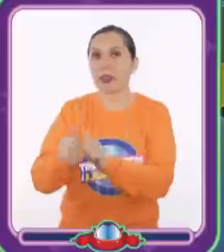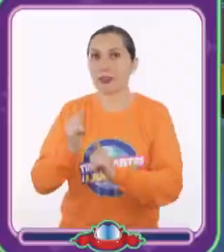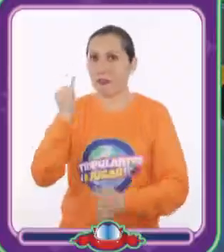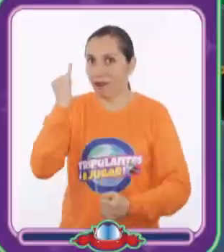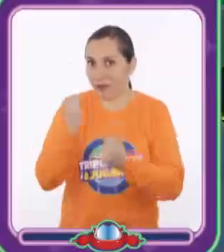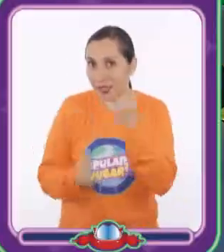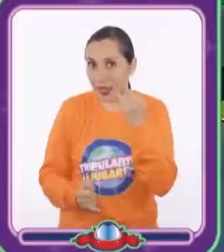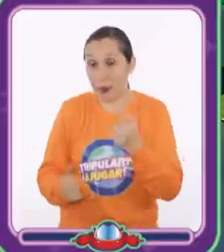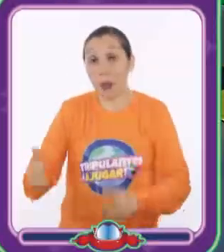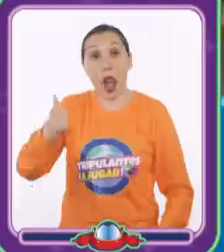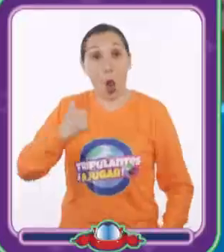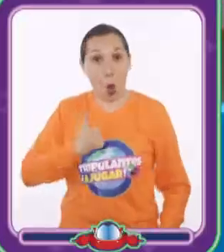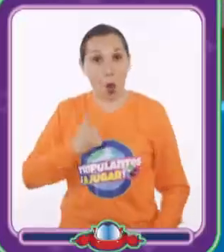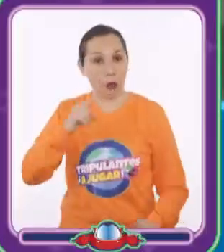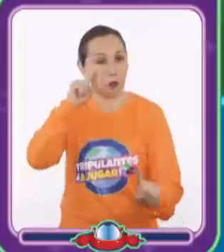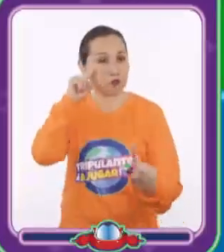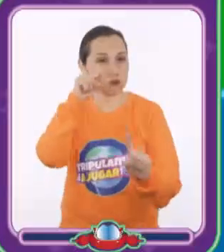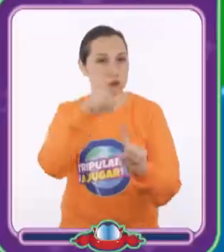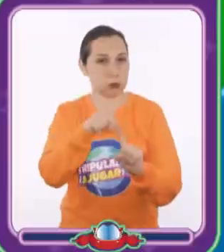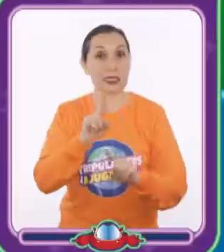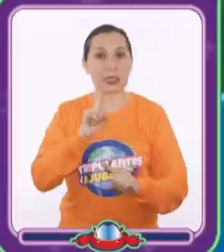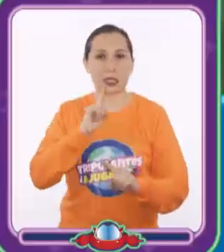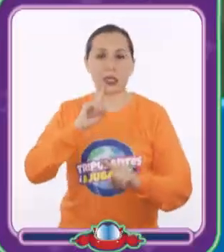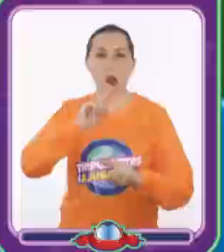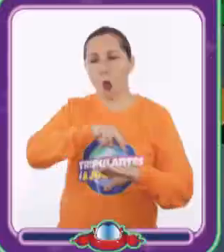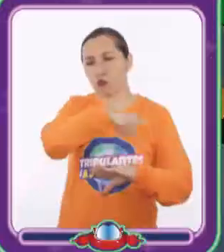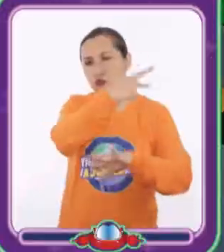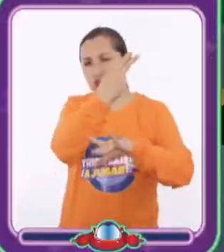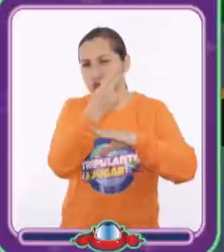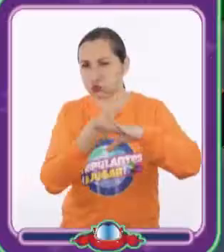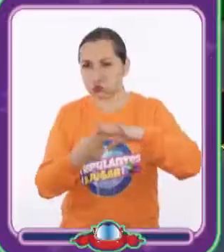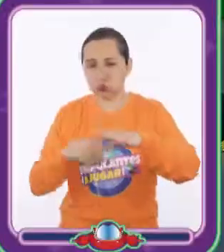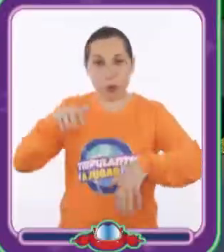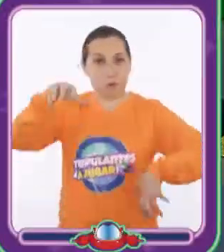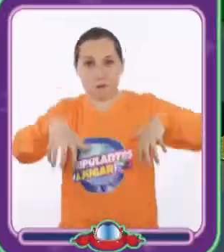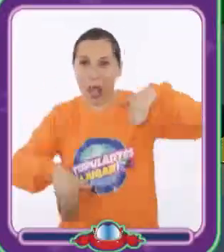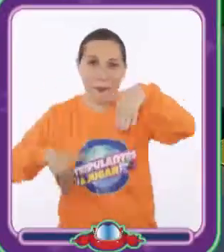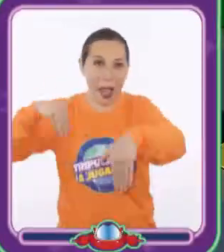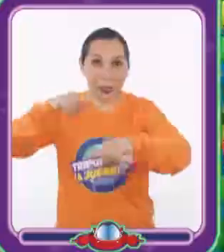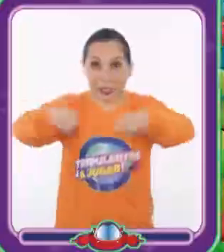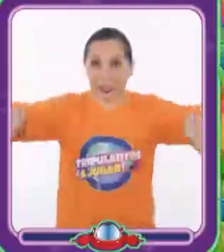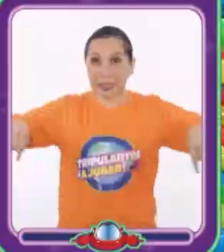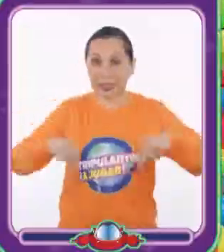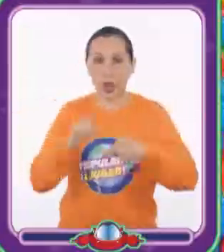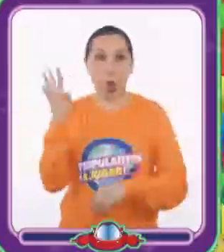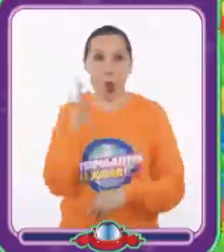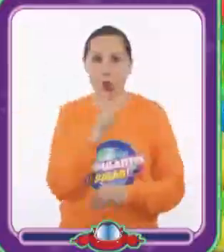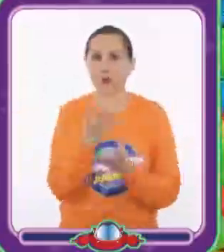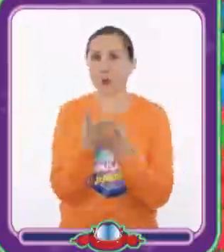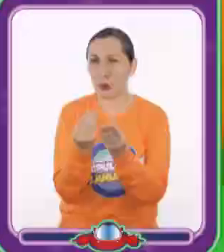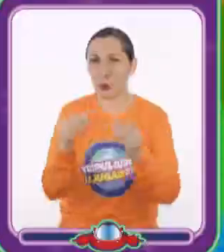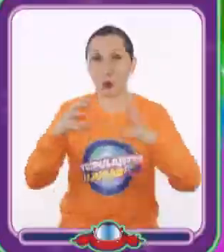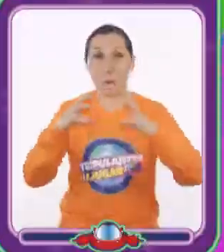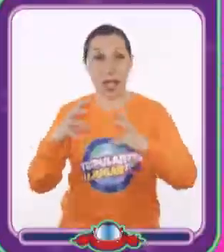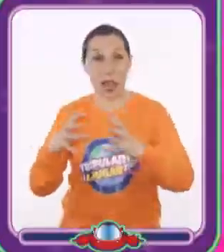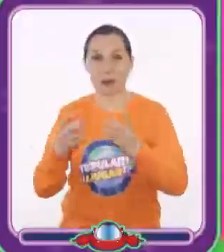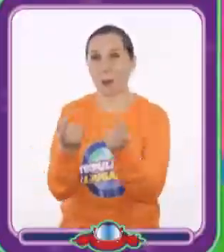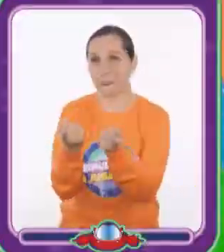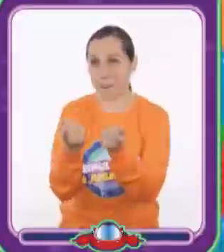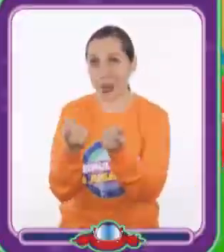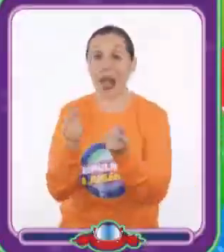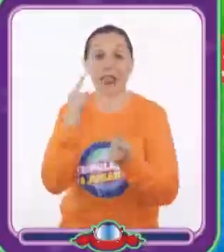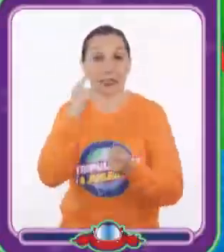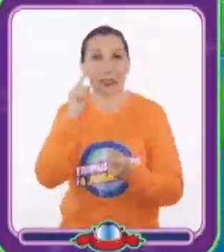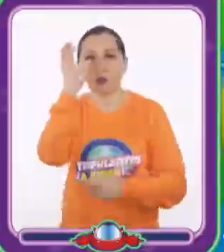al desafío final. Para cumplir nuestra misión, tendremos que sumergirnos en esta piscina de colores. En ella hay muchas pelotas